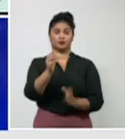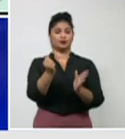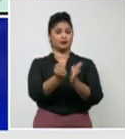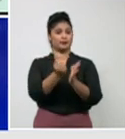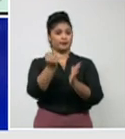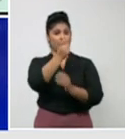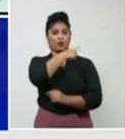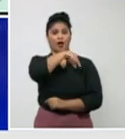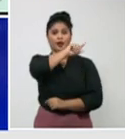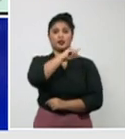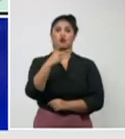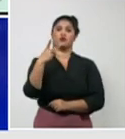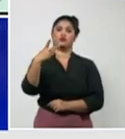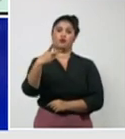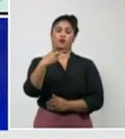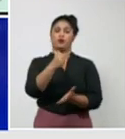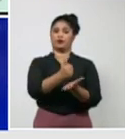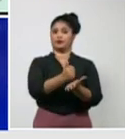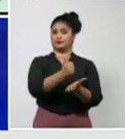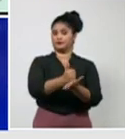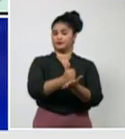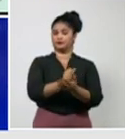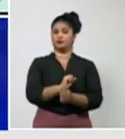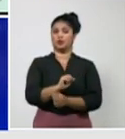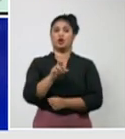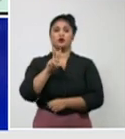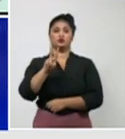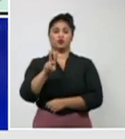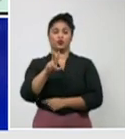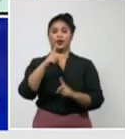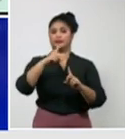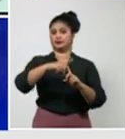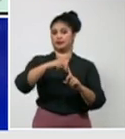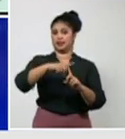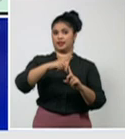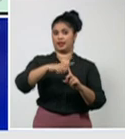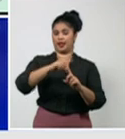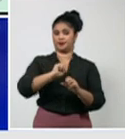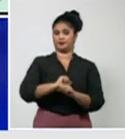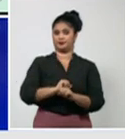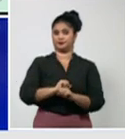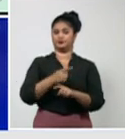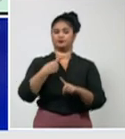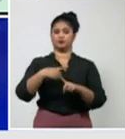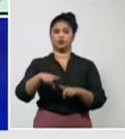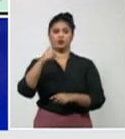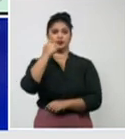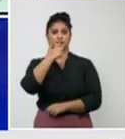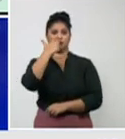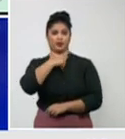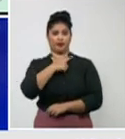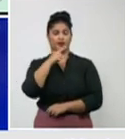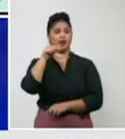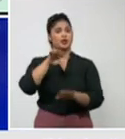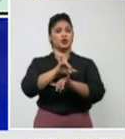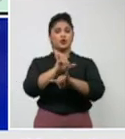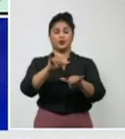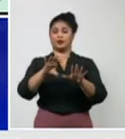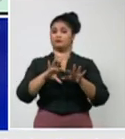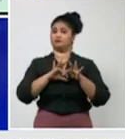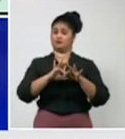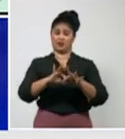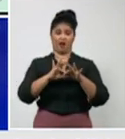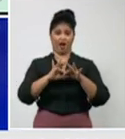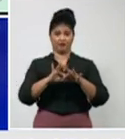2 de Santi Espíritu y 2 de Trinidad. En Ciego de Ávila, una cifra también elevada,